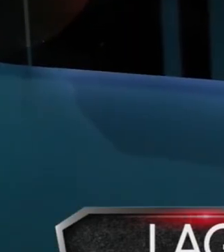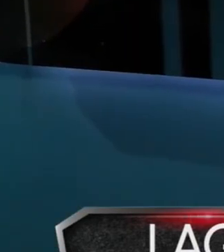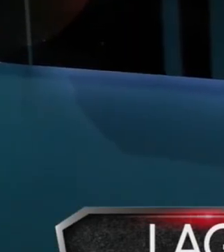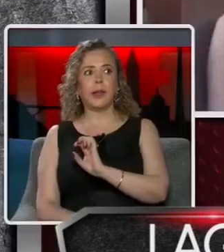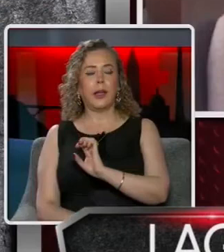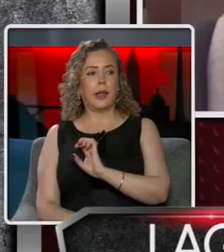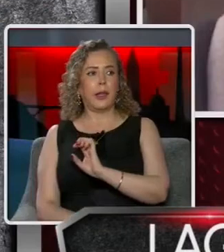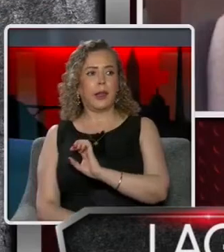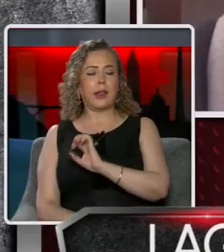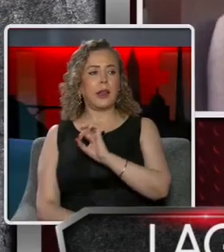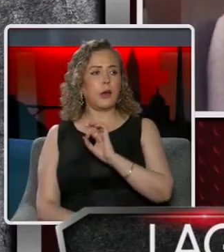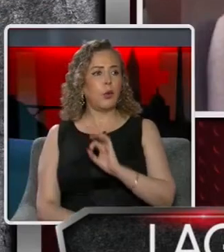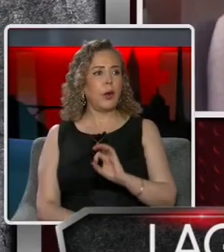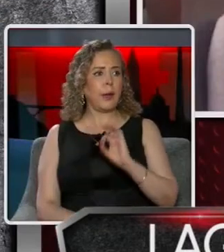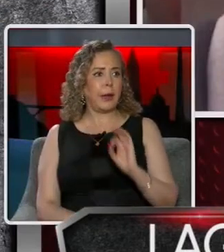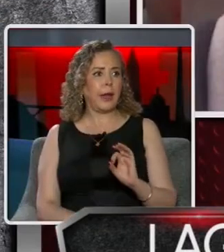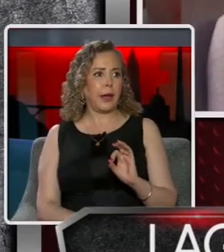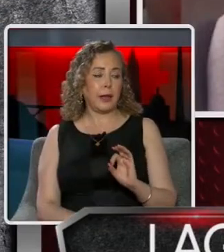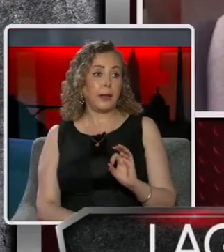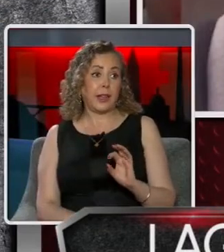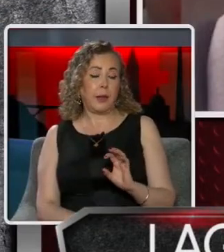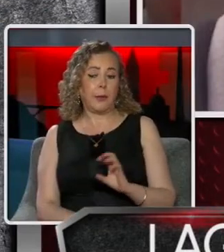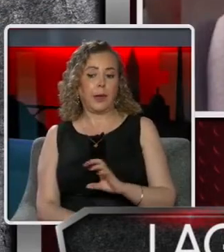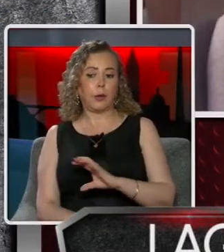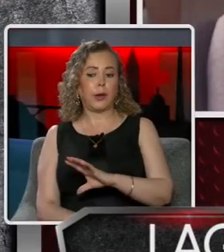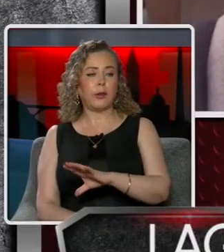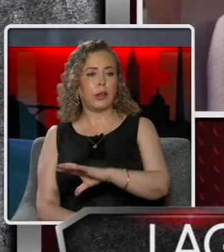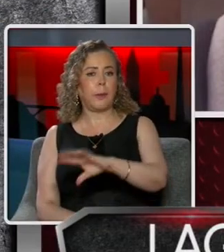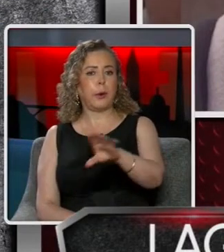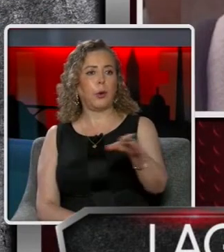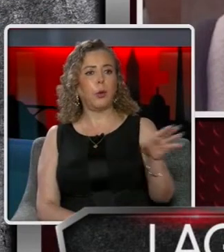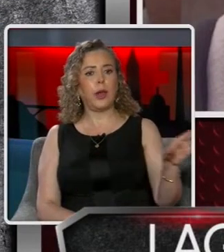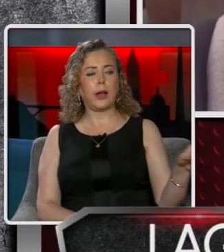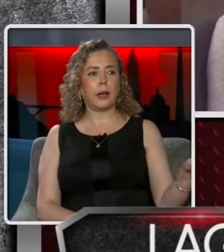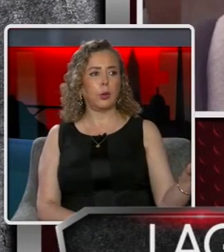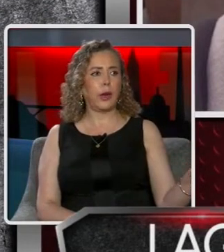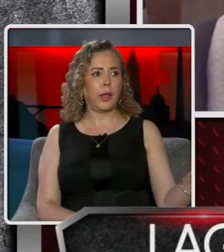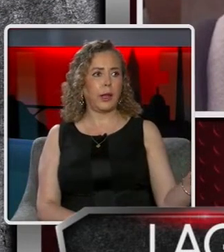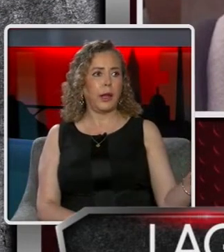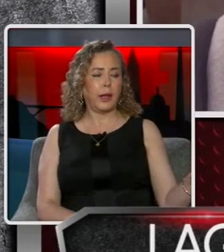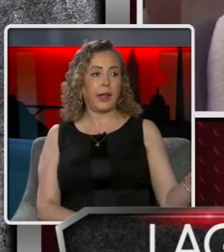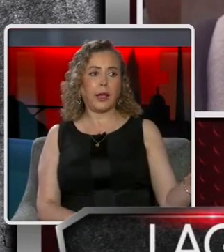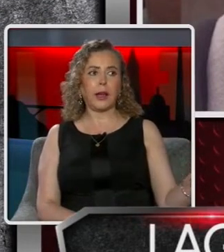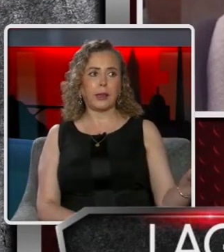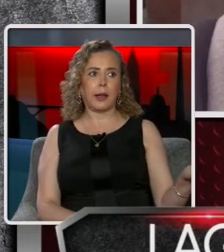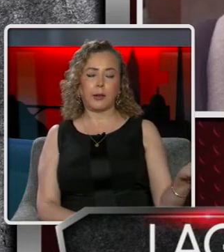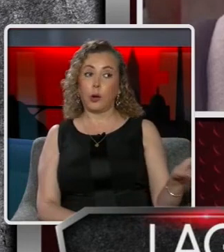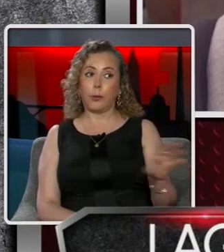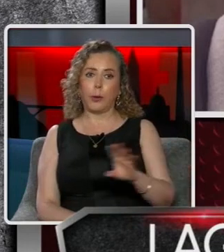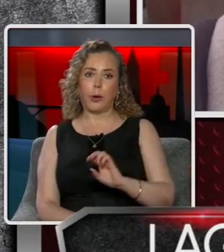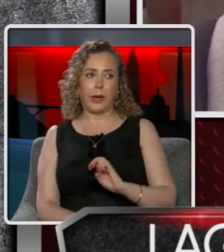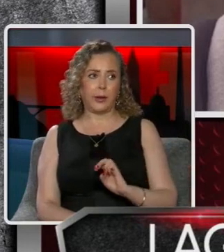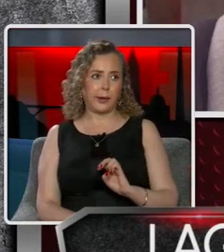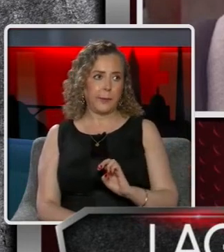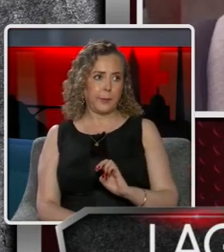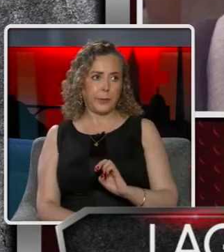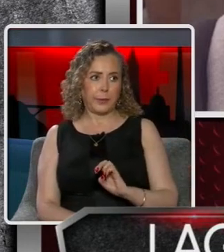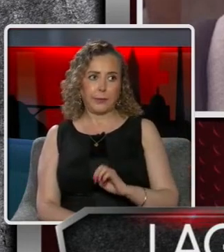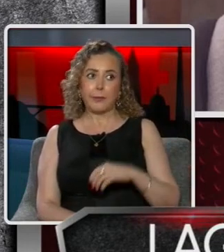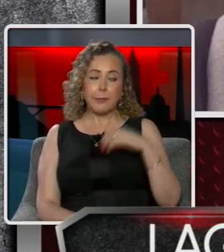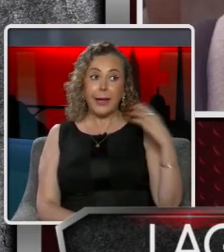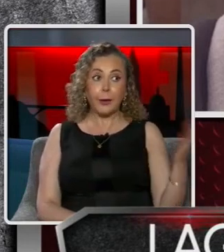amiguitas eh De ninguna manera y si además con eso te procuras lectura de de cartas o